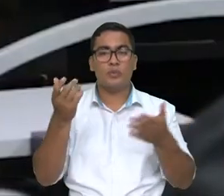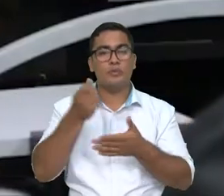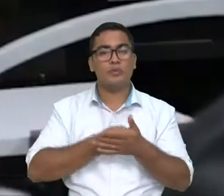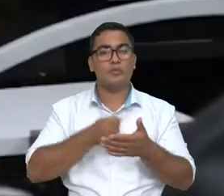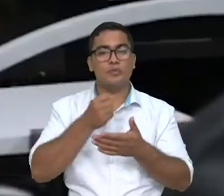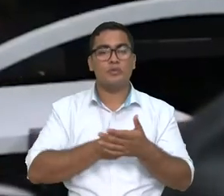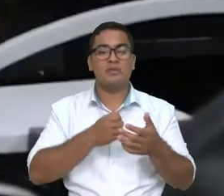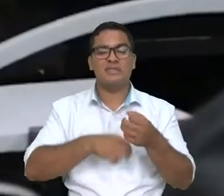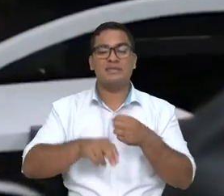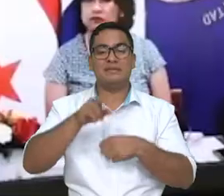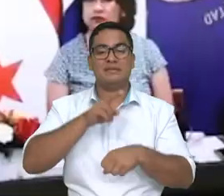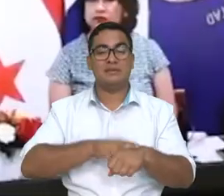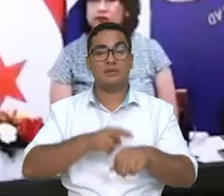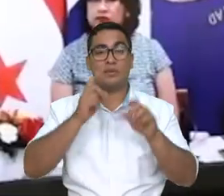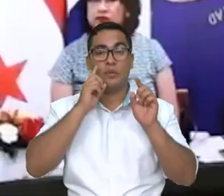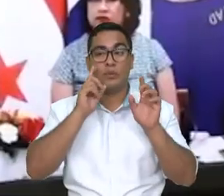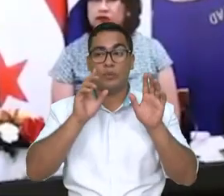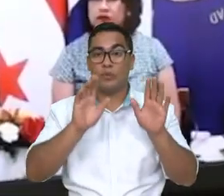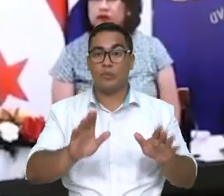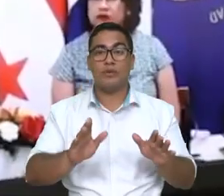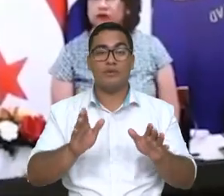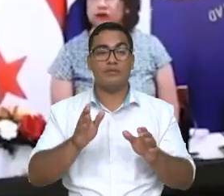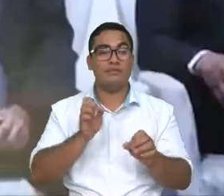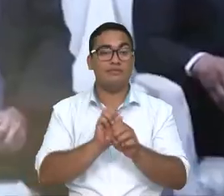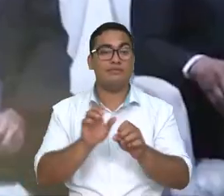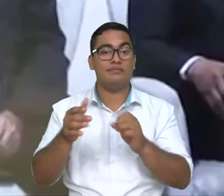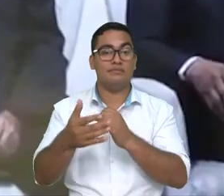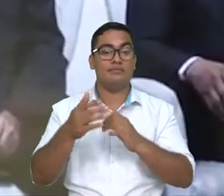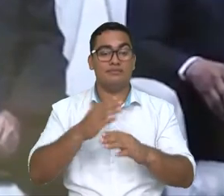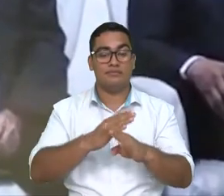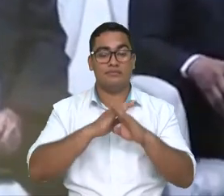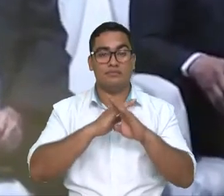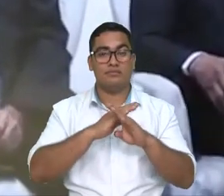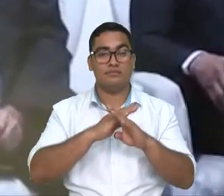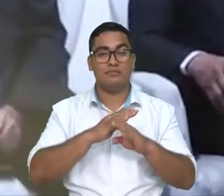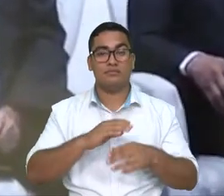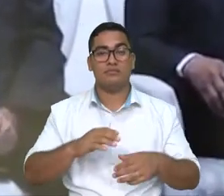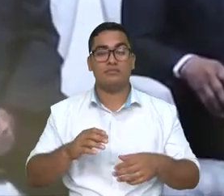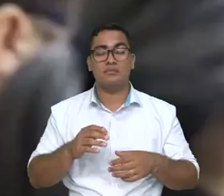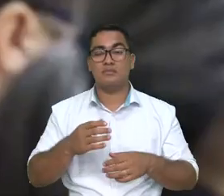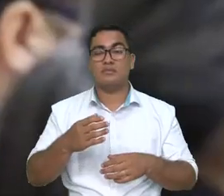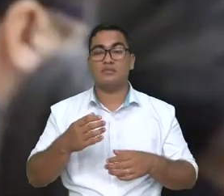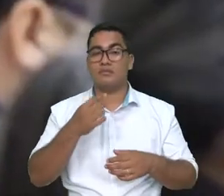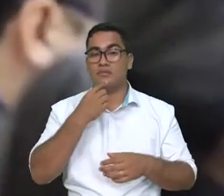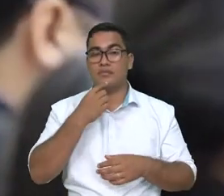nacionales para la prevención, contención y tratamiento del virus. Por su parte,